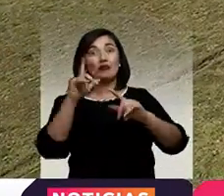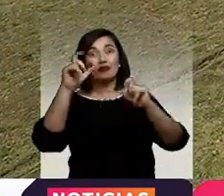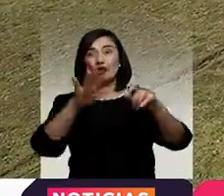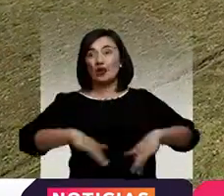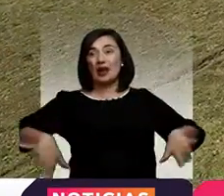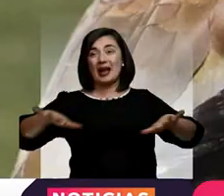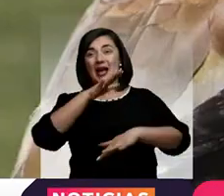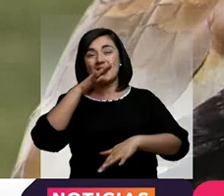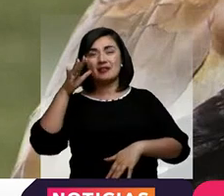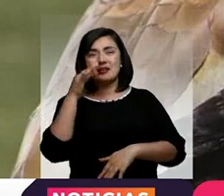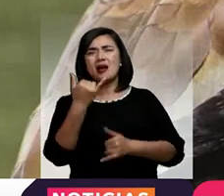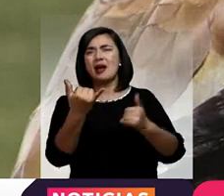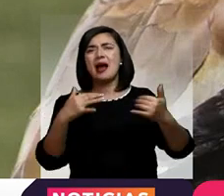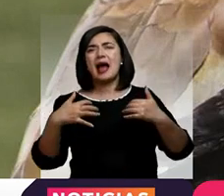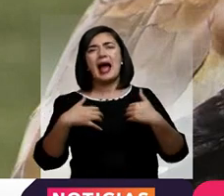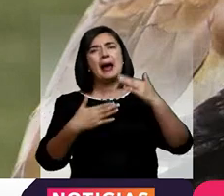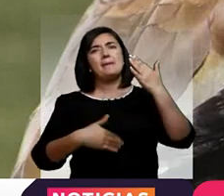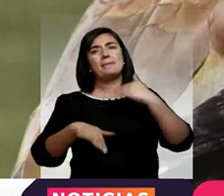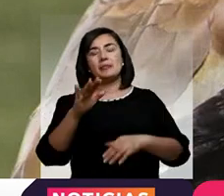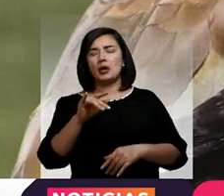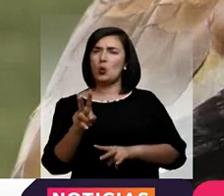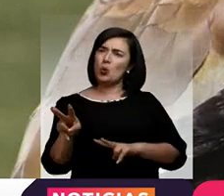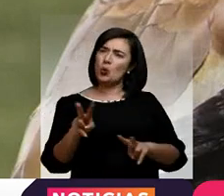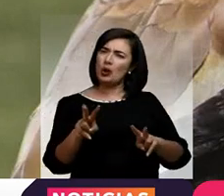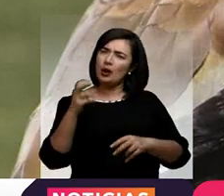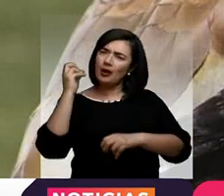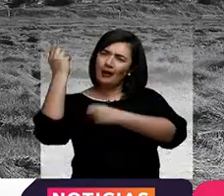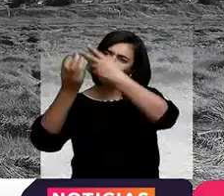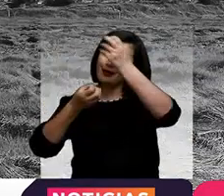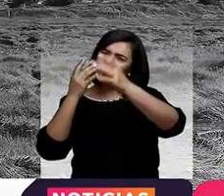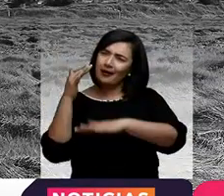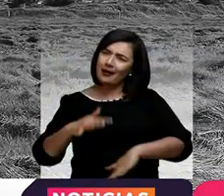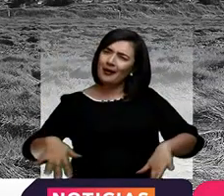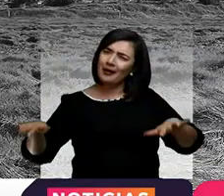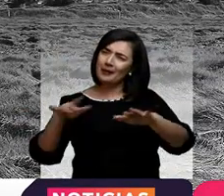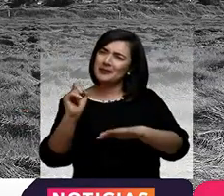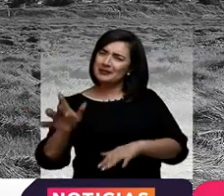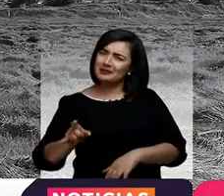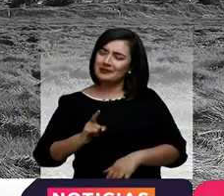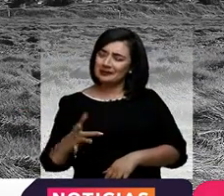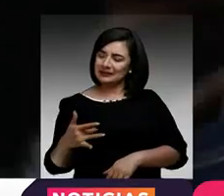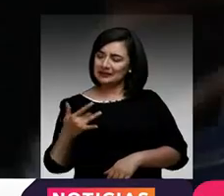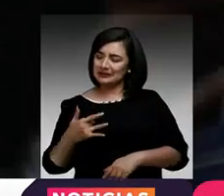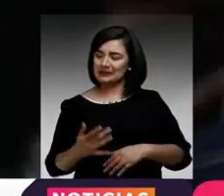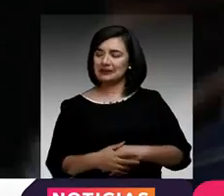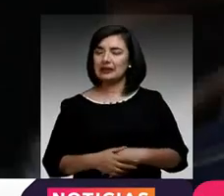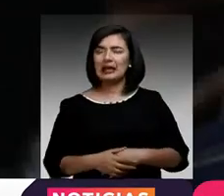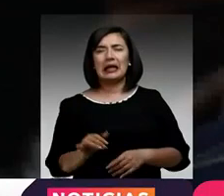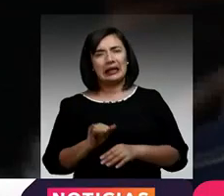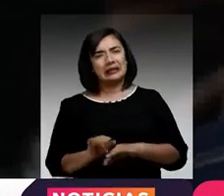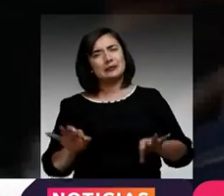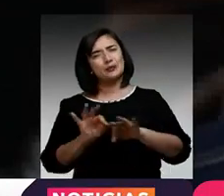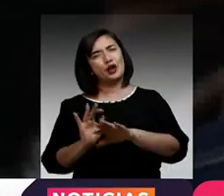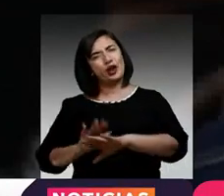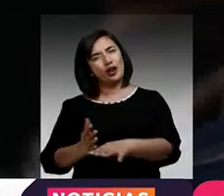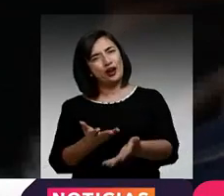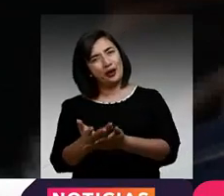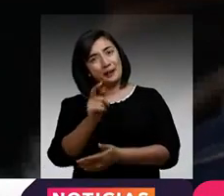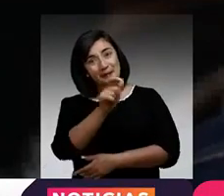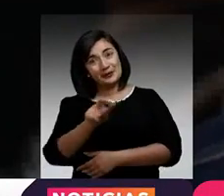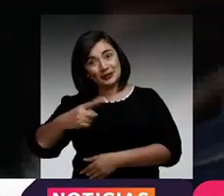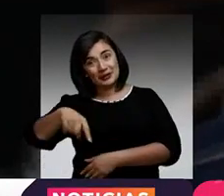los animales son quienes más despiertan la creatividad en el fotógrafo. Es otro de los consejos, sugerencias para aquellos que